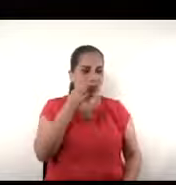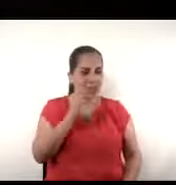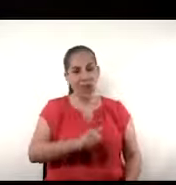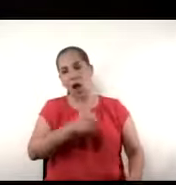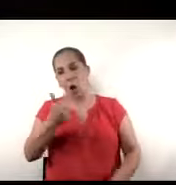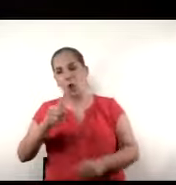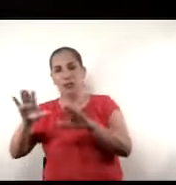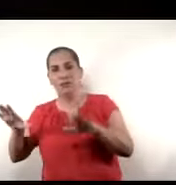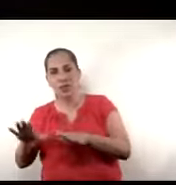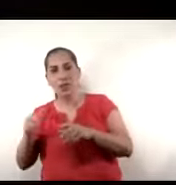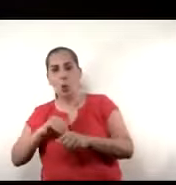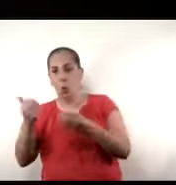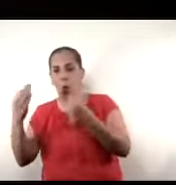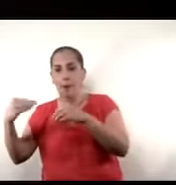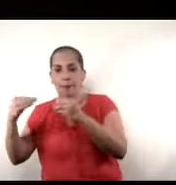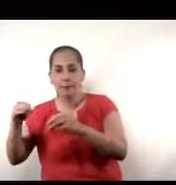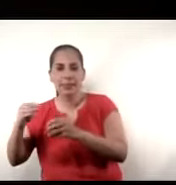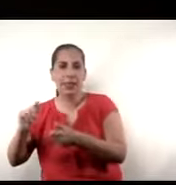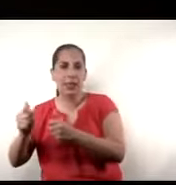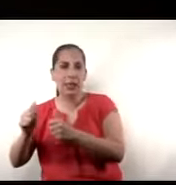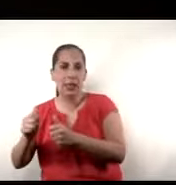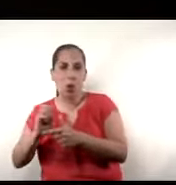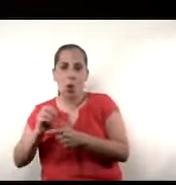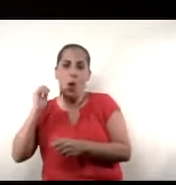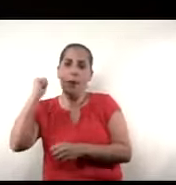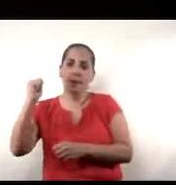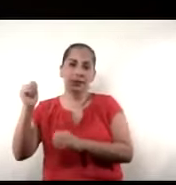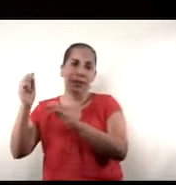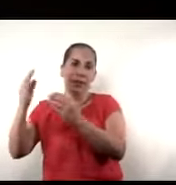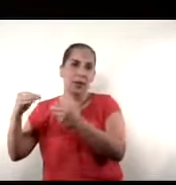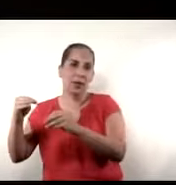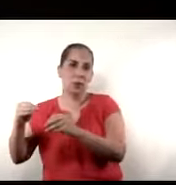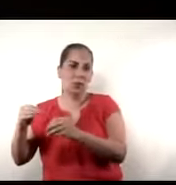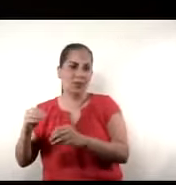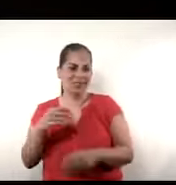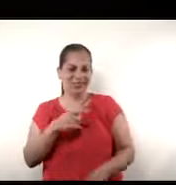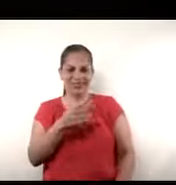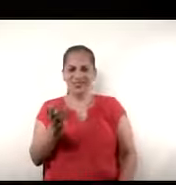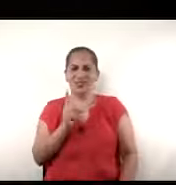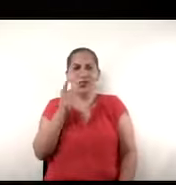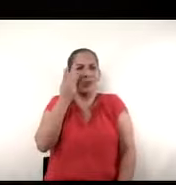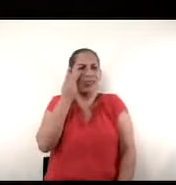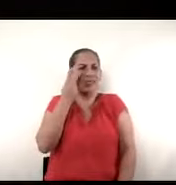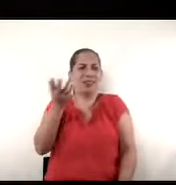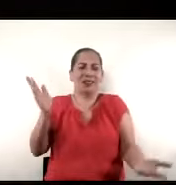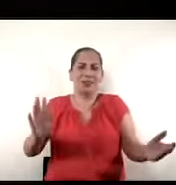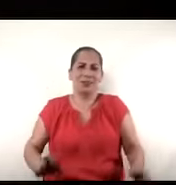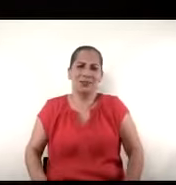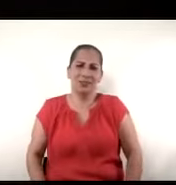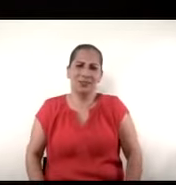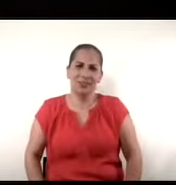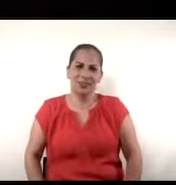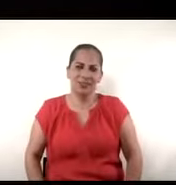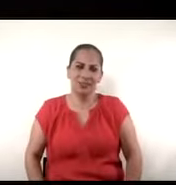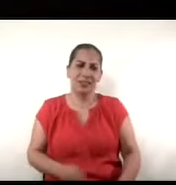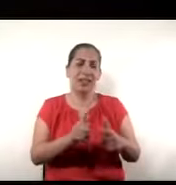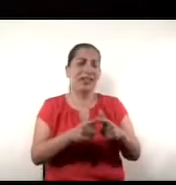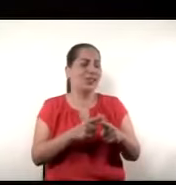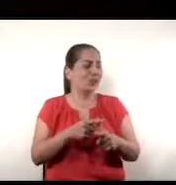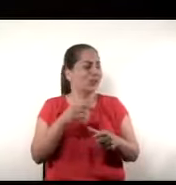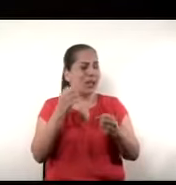a la subasta ganadera, o de su finca al matadero. ¿A dónde se ha escuchado eso? Entonces, la eliminación